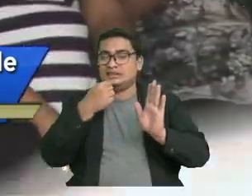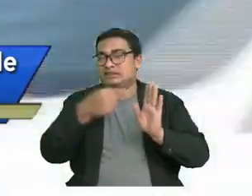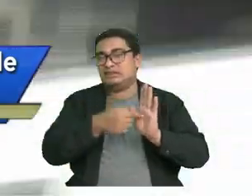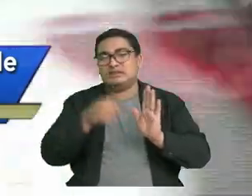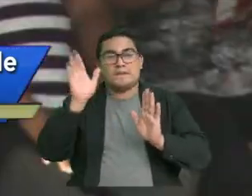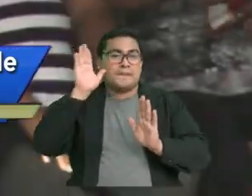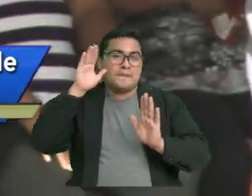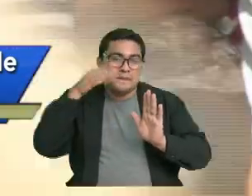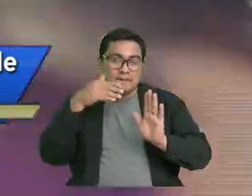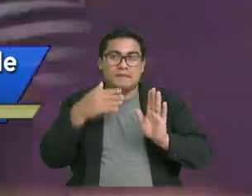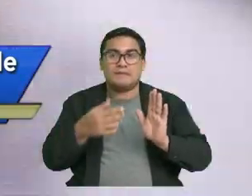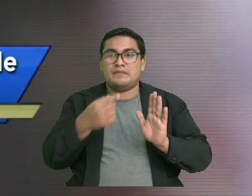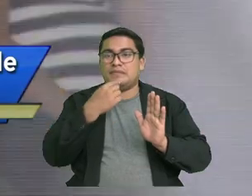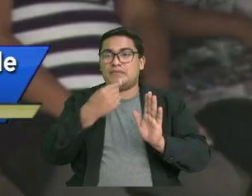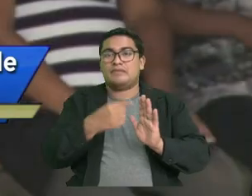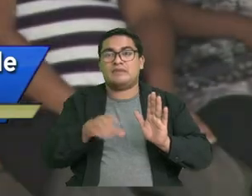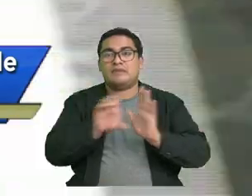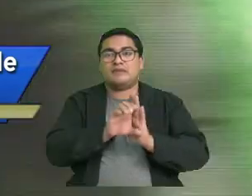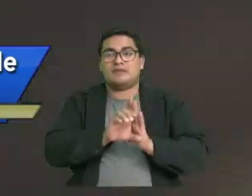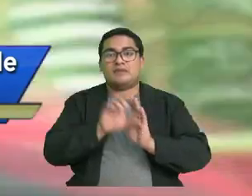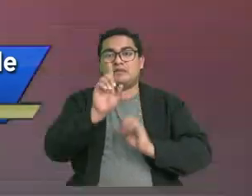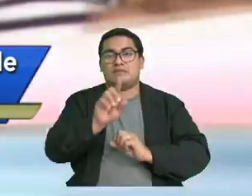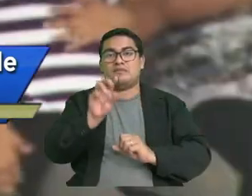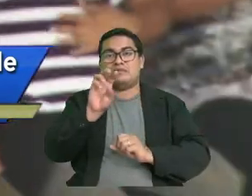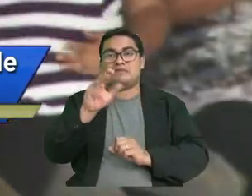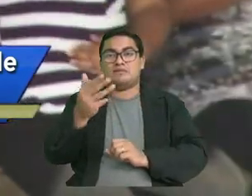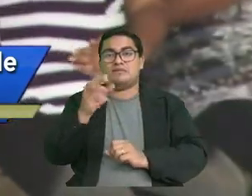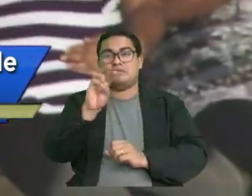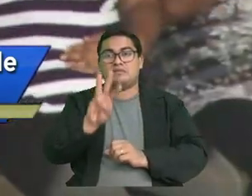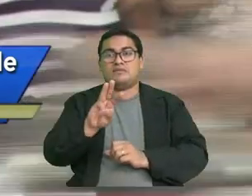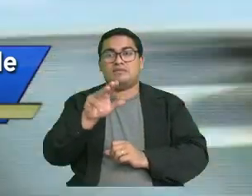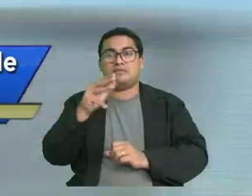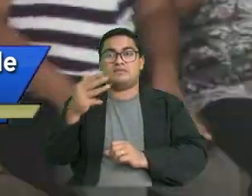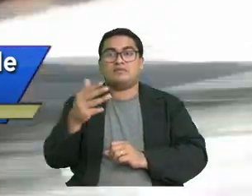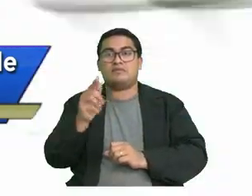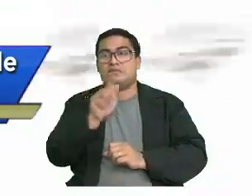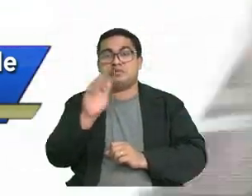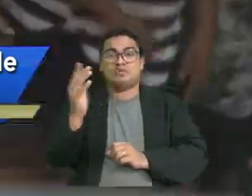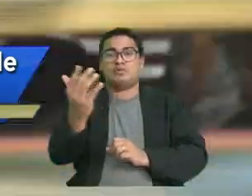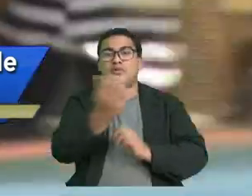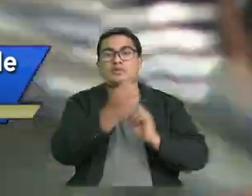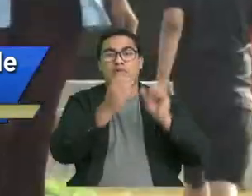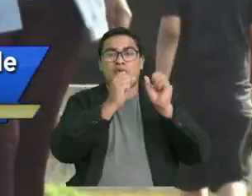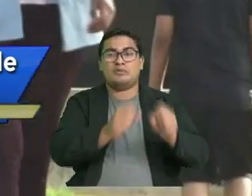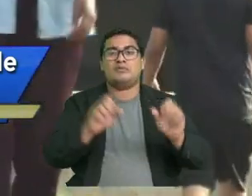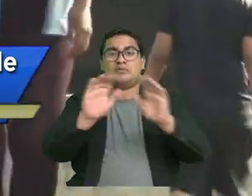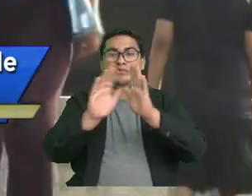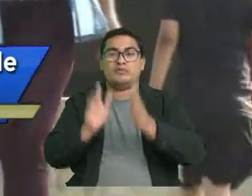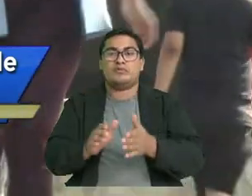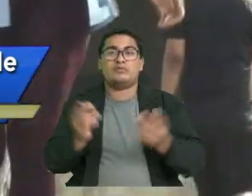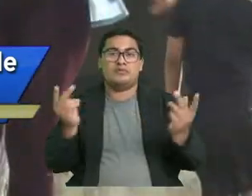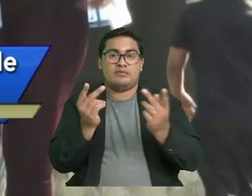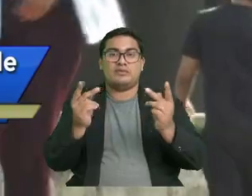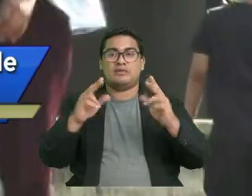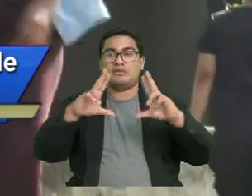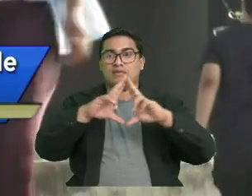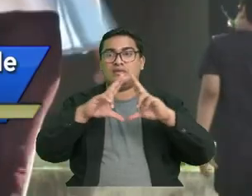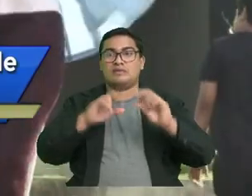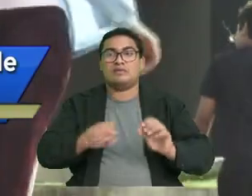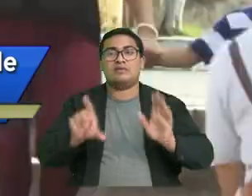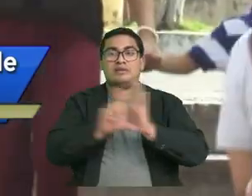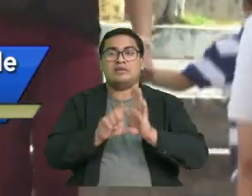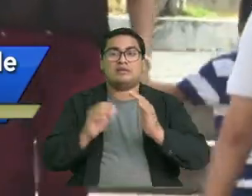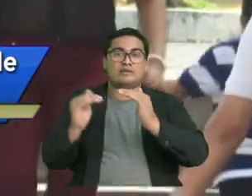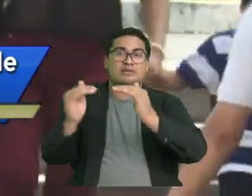se dice, la Constitución de 1939 dice que todos los y las nicaragüenses son iguales ante la